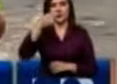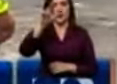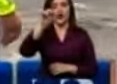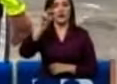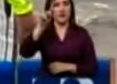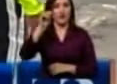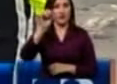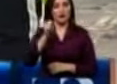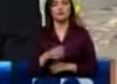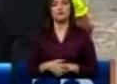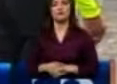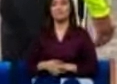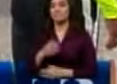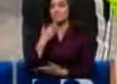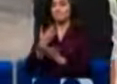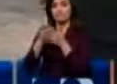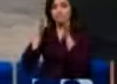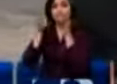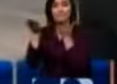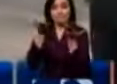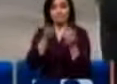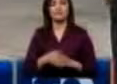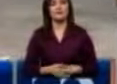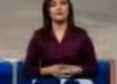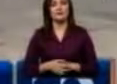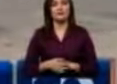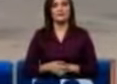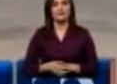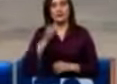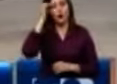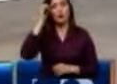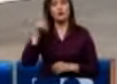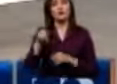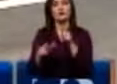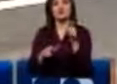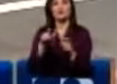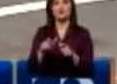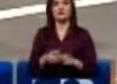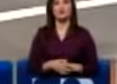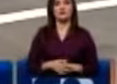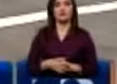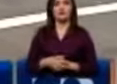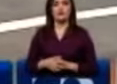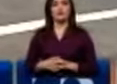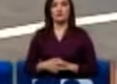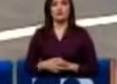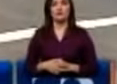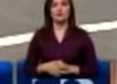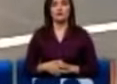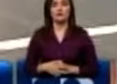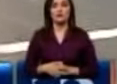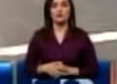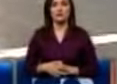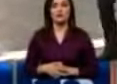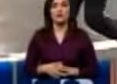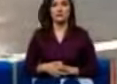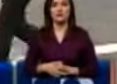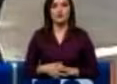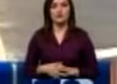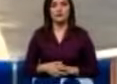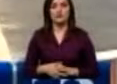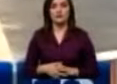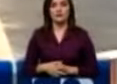es, sí. Muy bien, muchísimas gracias. Ya escucharon, amigos. Estas son las impresiones de algunos conductores a esa hora de la mañana. Pues no solo para los vehículos